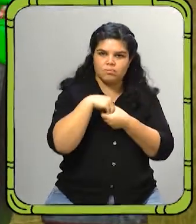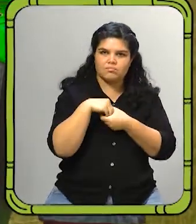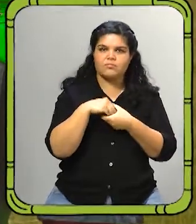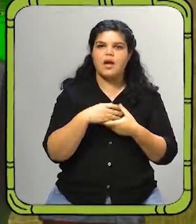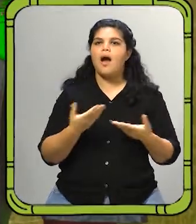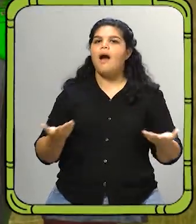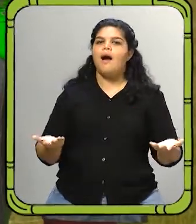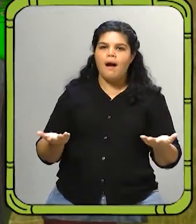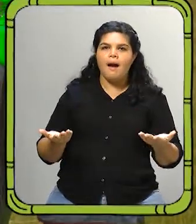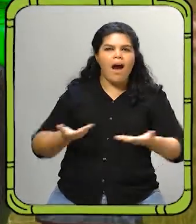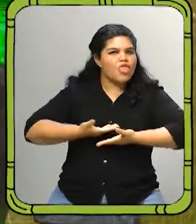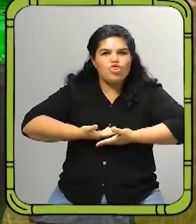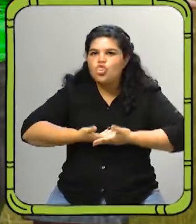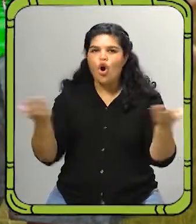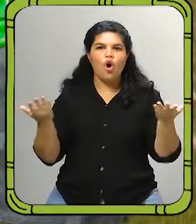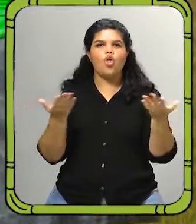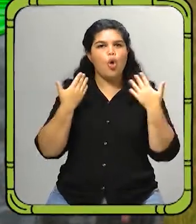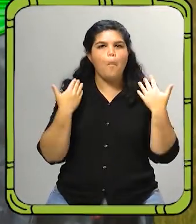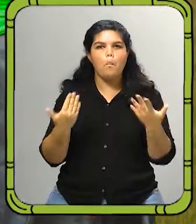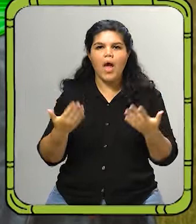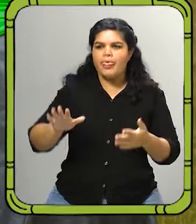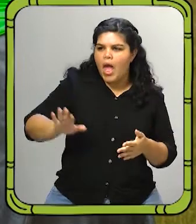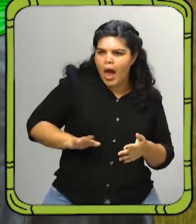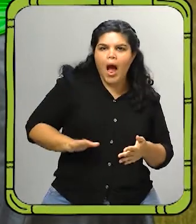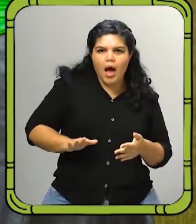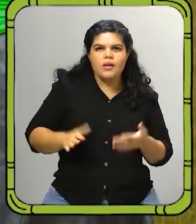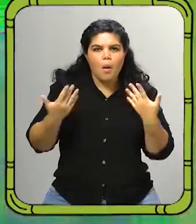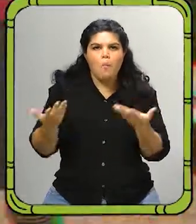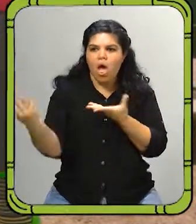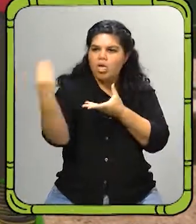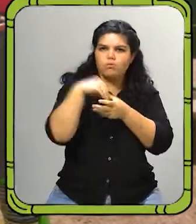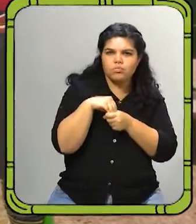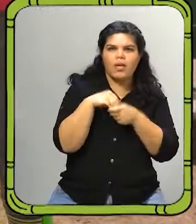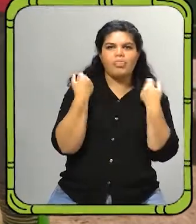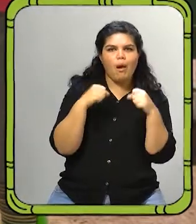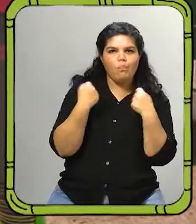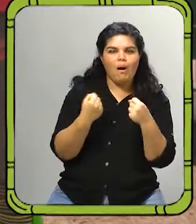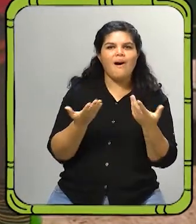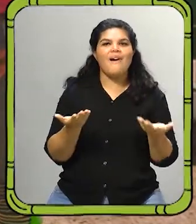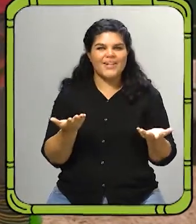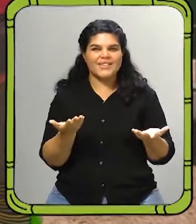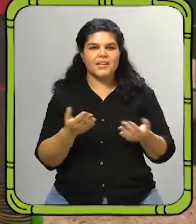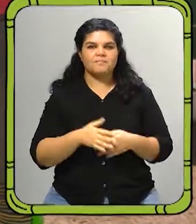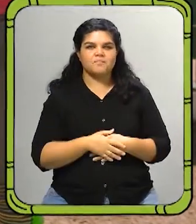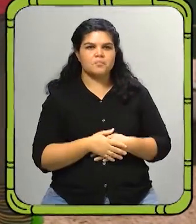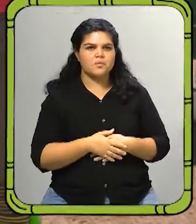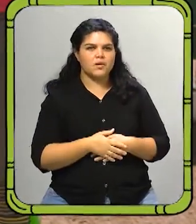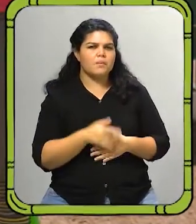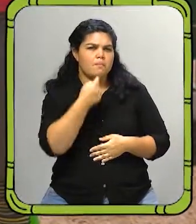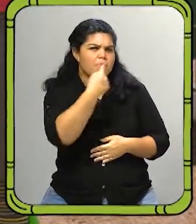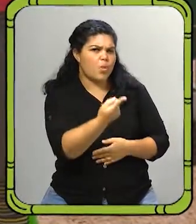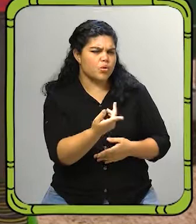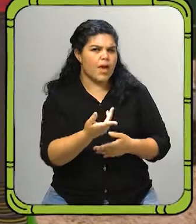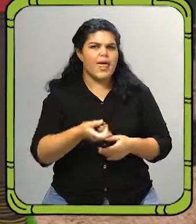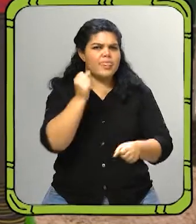todas, para que el que tenga ganas pueda participar. Exactamente. ¿Y también se puede trabajar del deporte o el